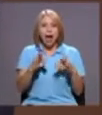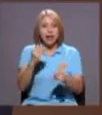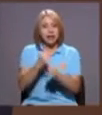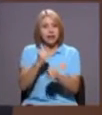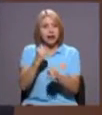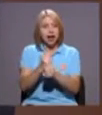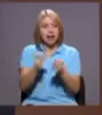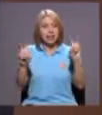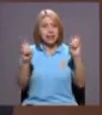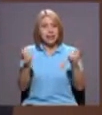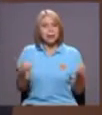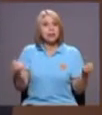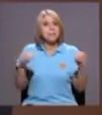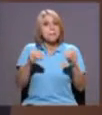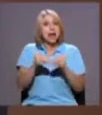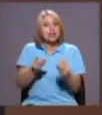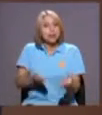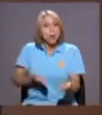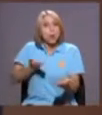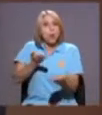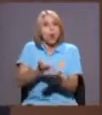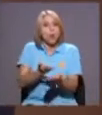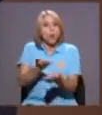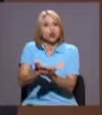más propositivos.